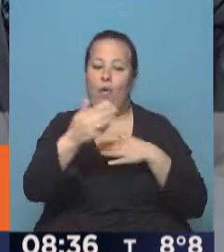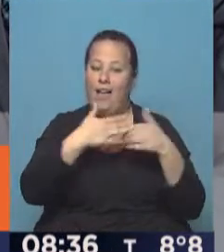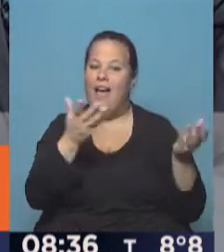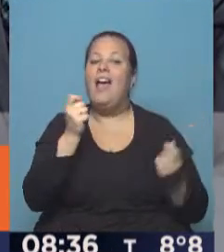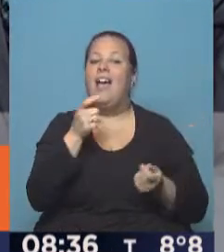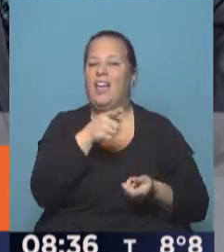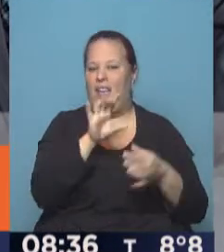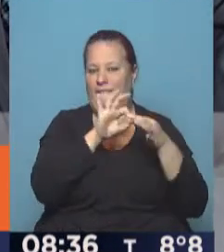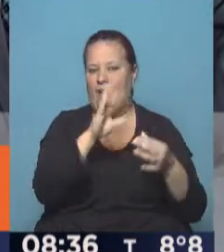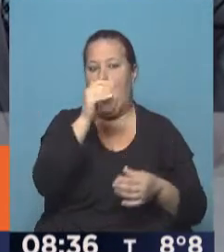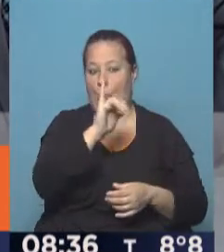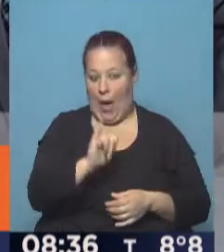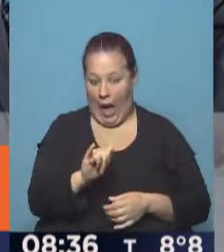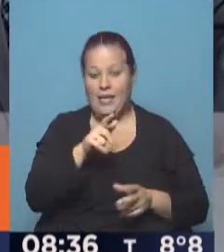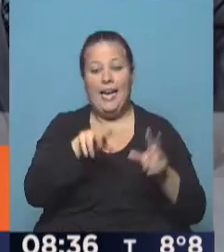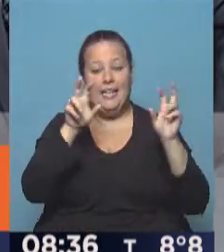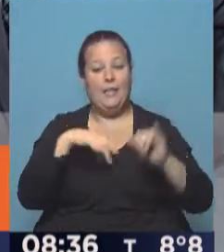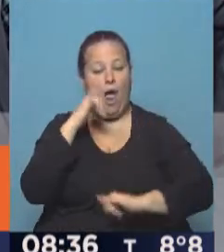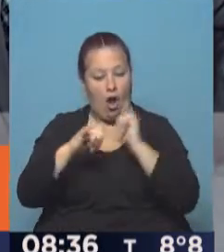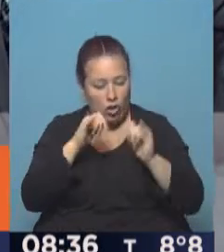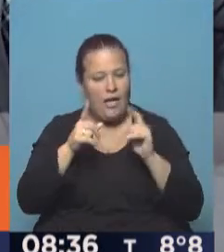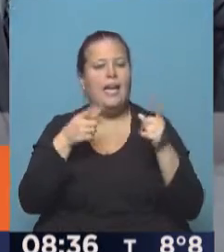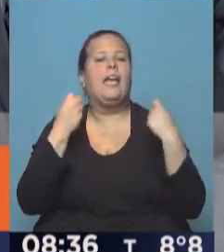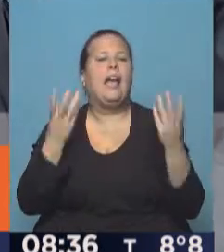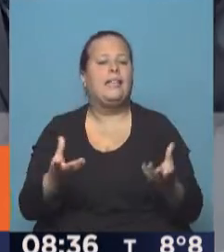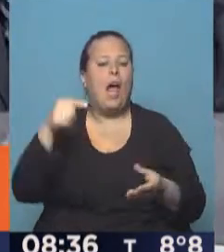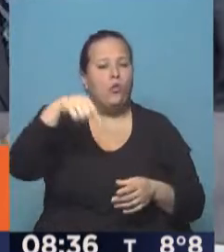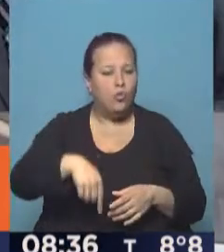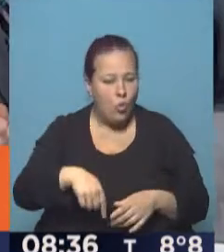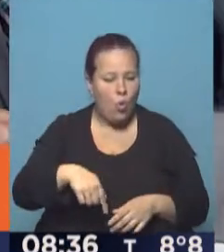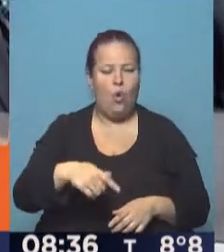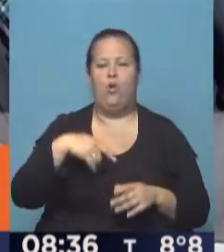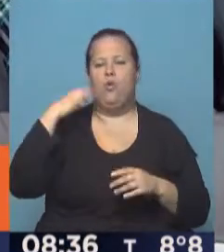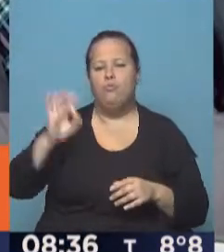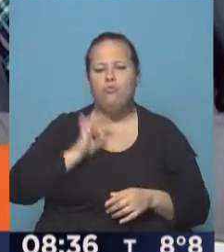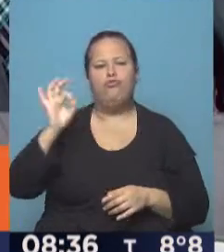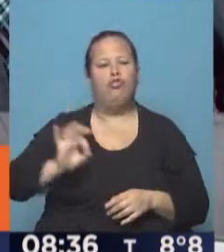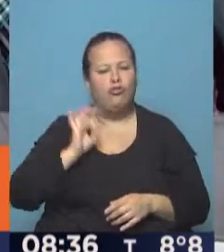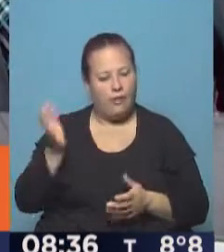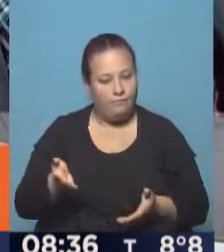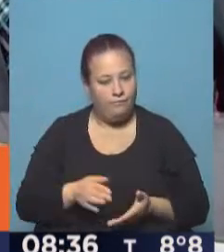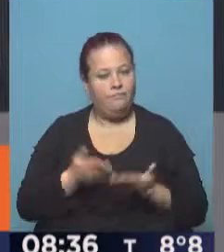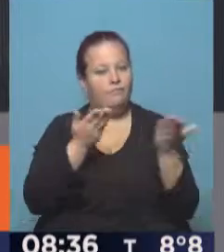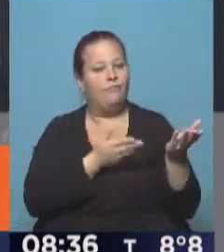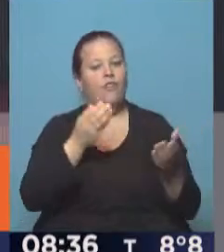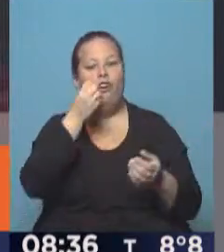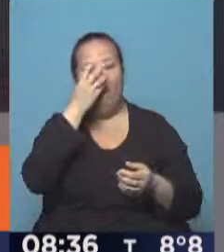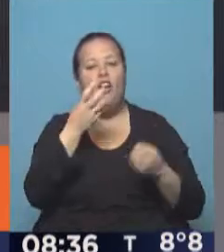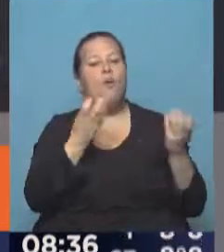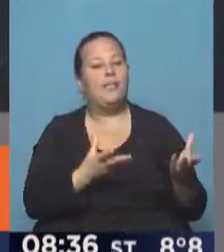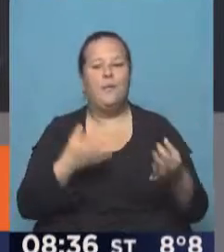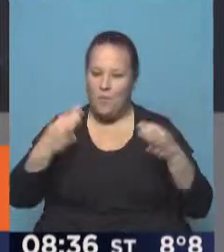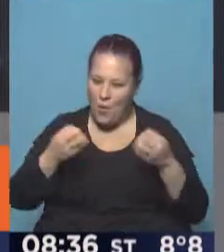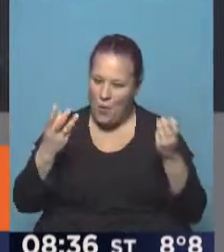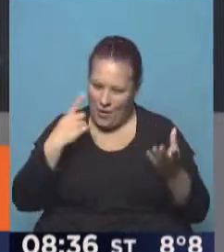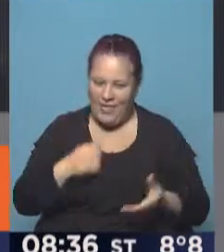a Lázaro Báez. Vamos a hablar de este tema, vamos a hablar qué es lo que pasó en el sur durante tantos años. Rafael Flores, ¿cómo le va? Muy bien,